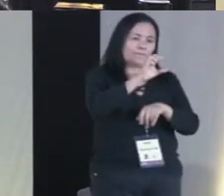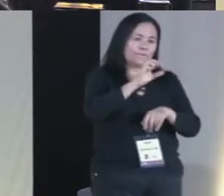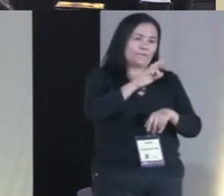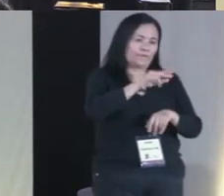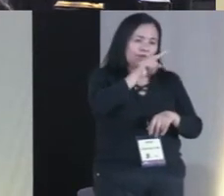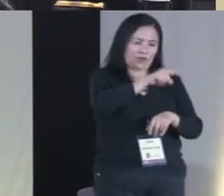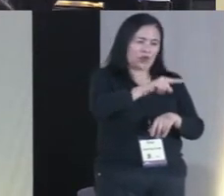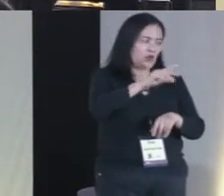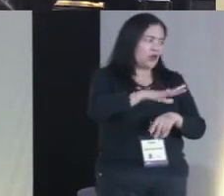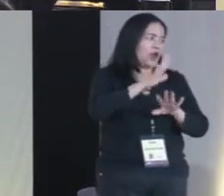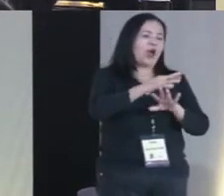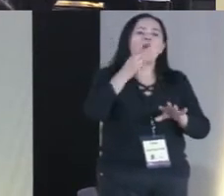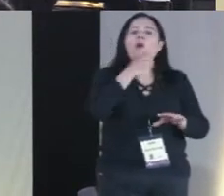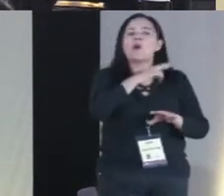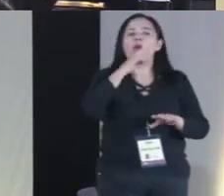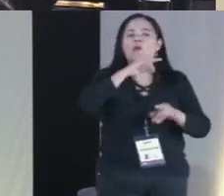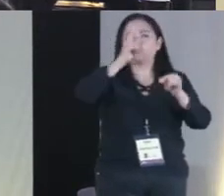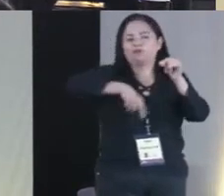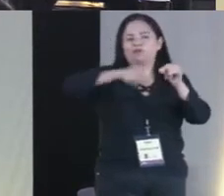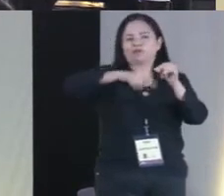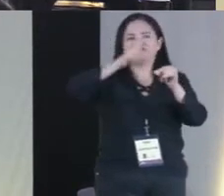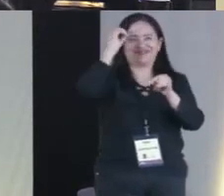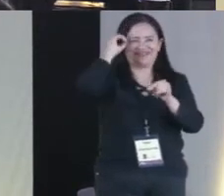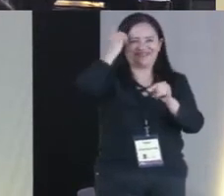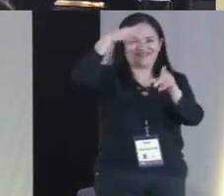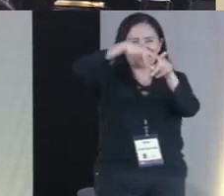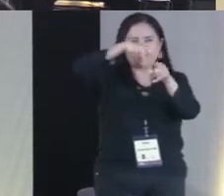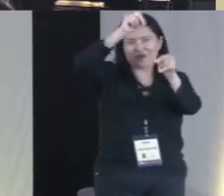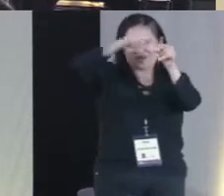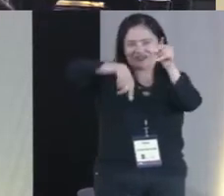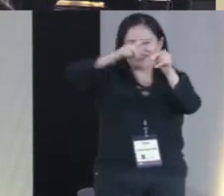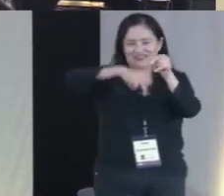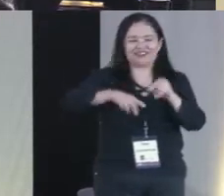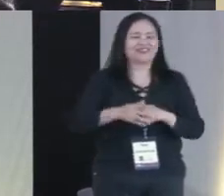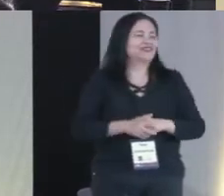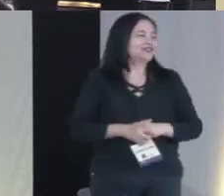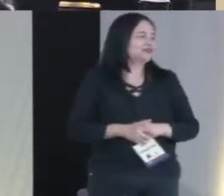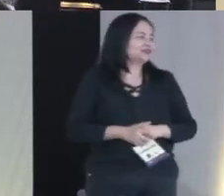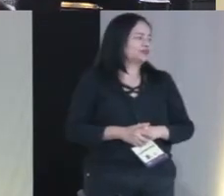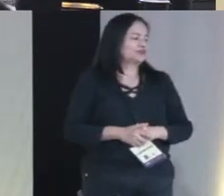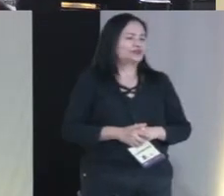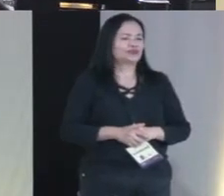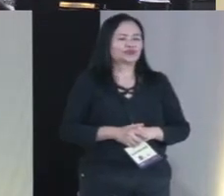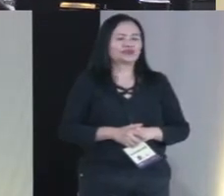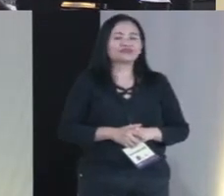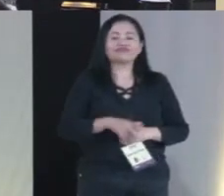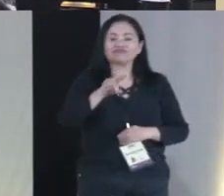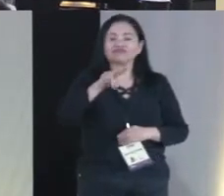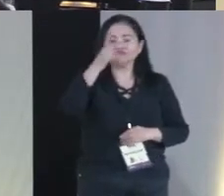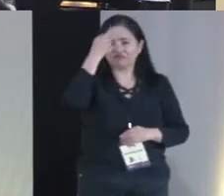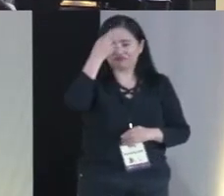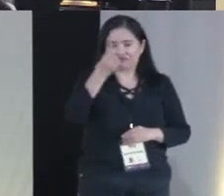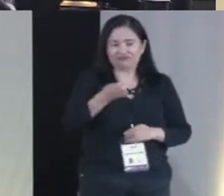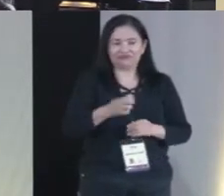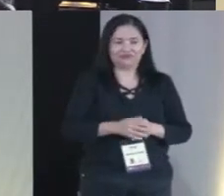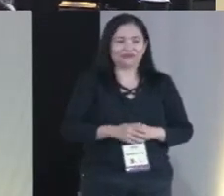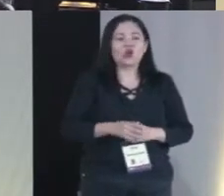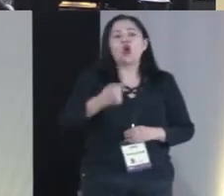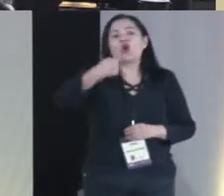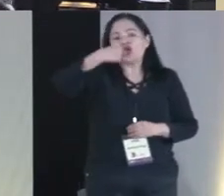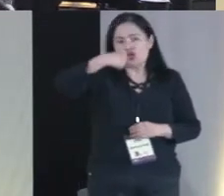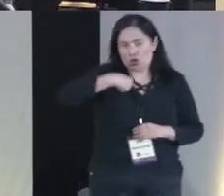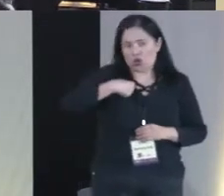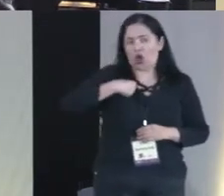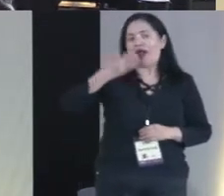creo que pronto esa estatua va a desaparecer, no hay que preocuparse mucho de eso. Tiene razón el compañero, es decir, yo lo que debía